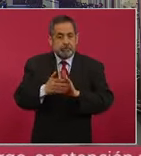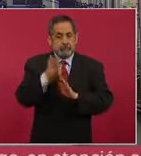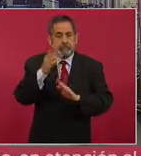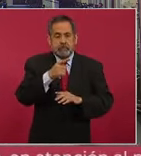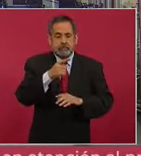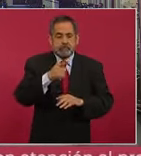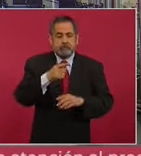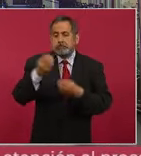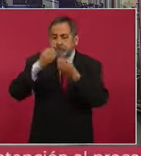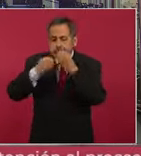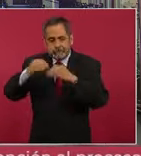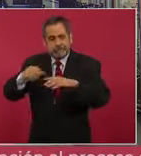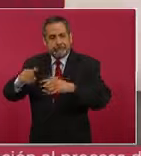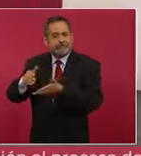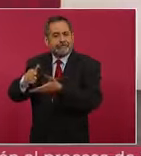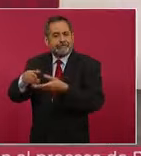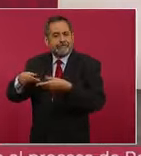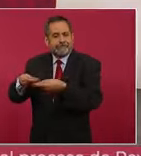a una tlayuda, precisamente.